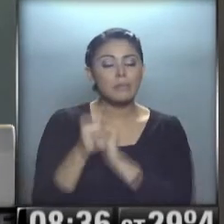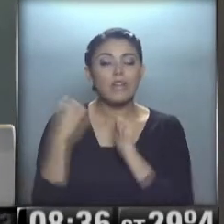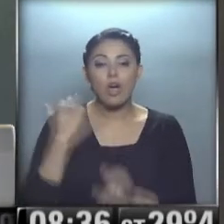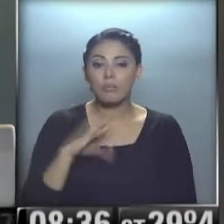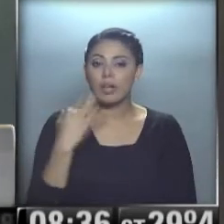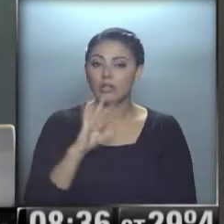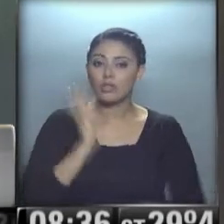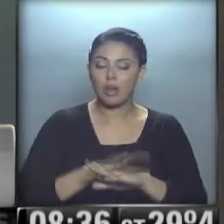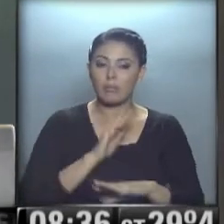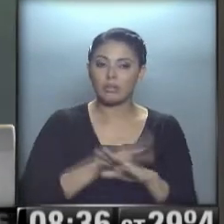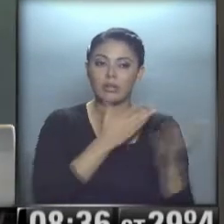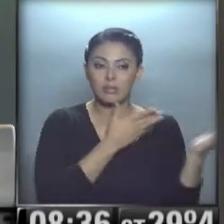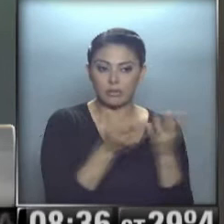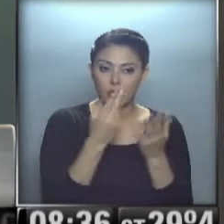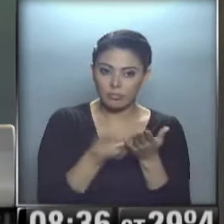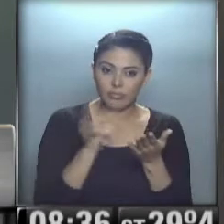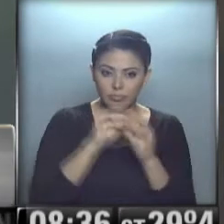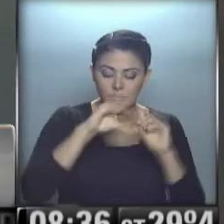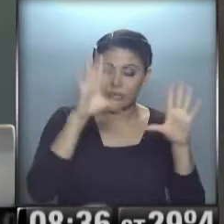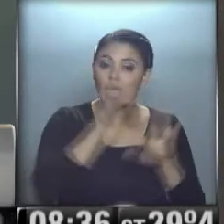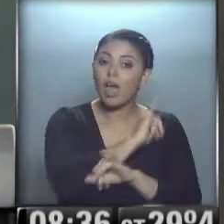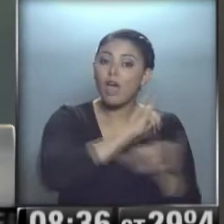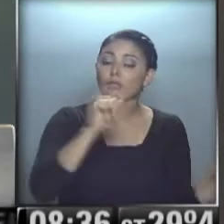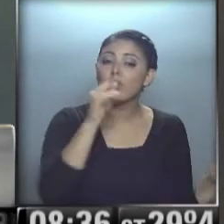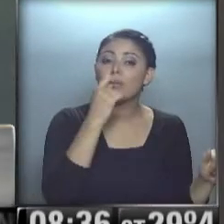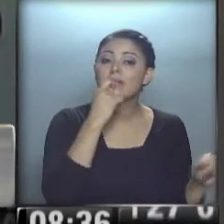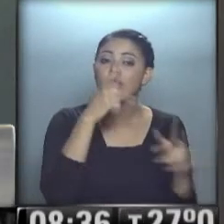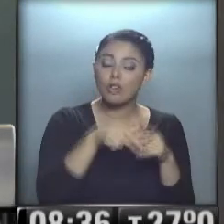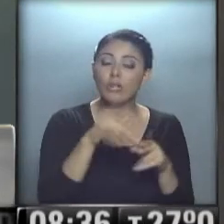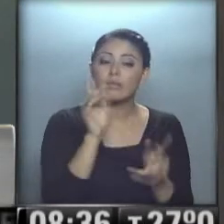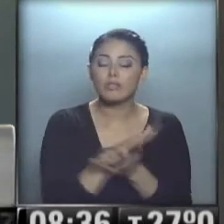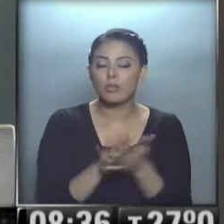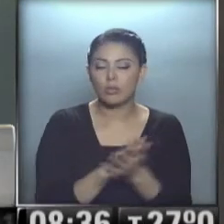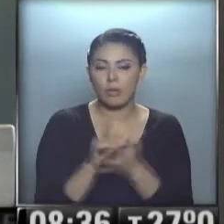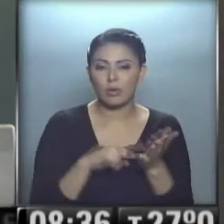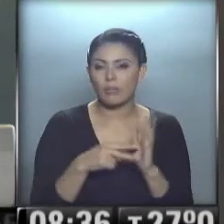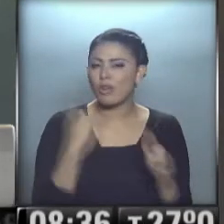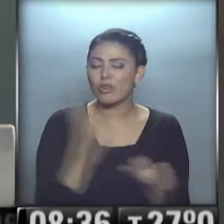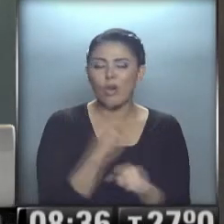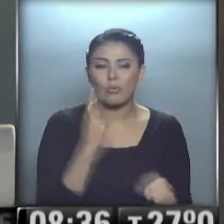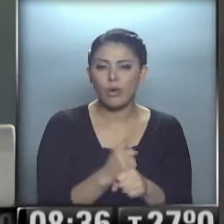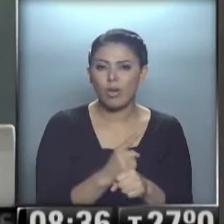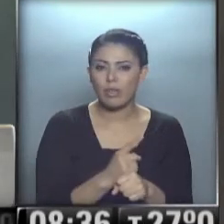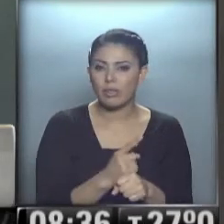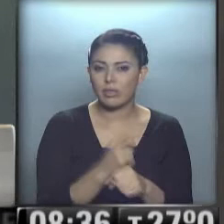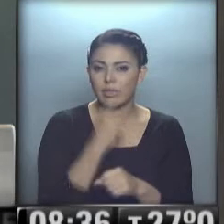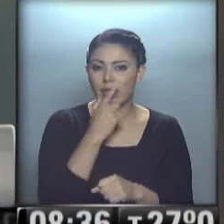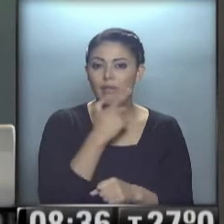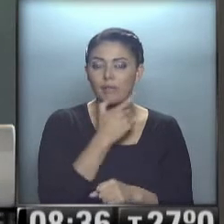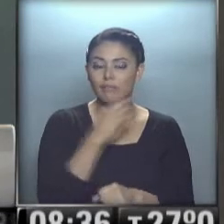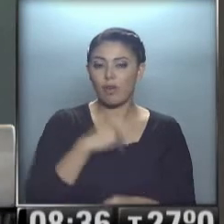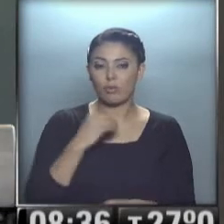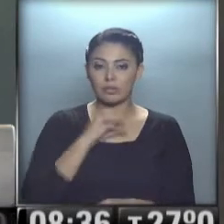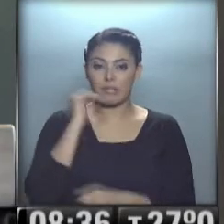hacerse cargo del servicio y definitivamente informar a sus clientes y resolver sus problemas, porque no puede ser sustituida la voluntad de las